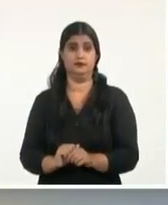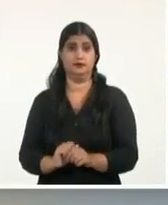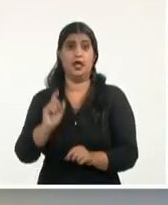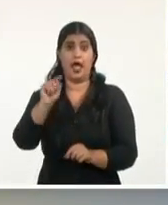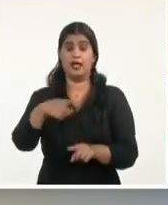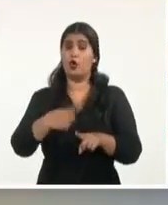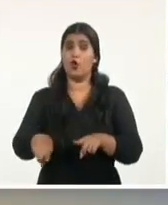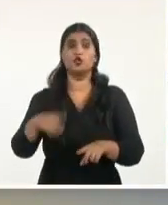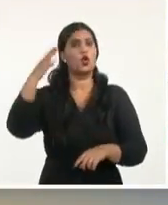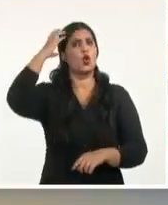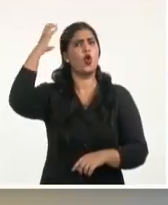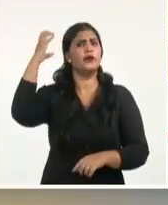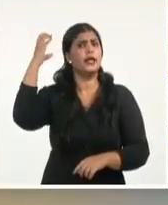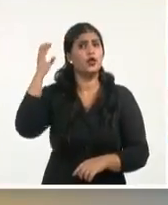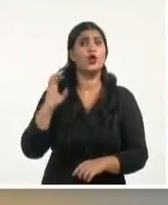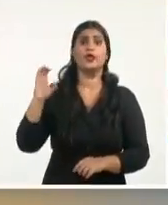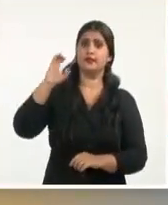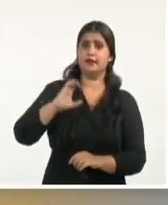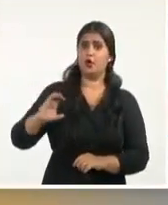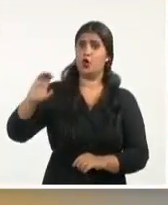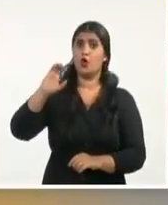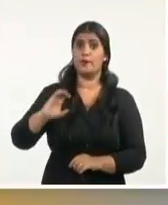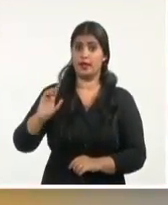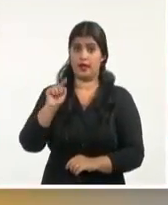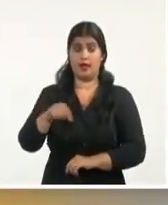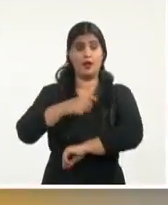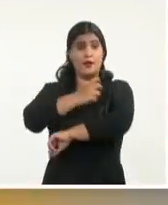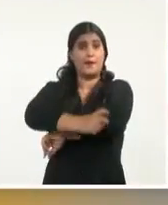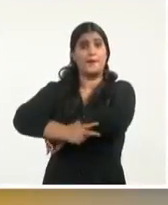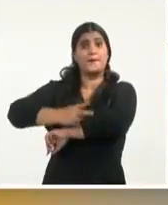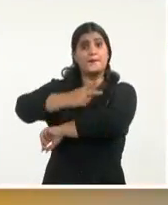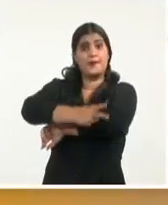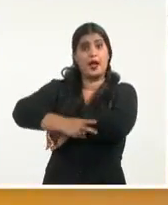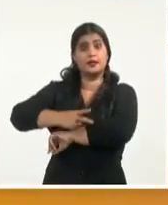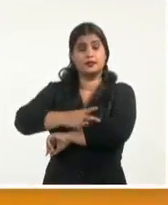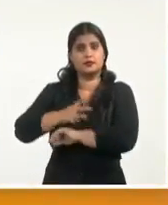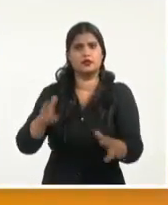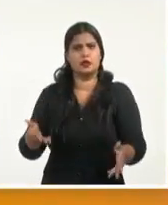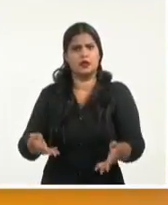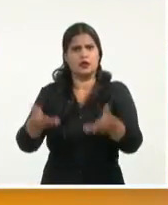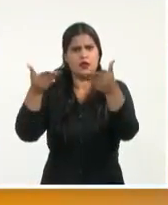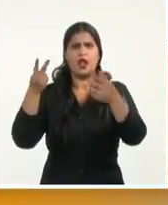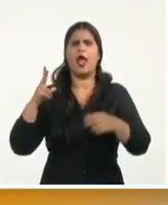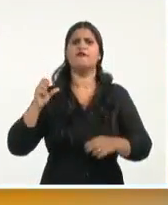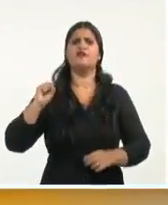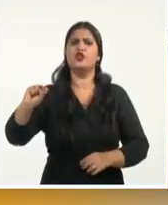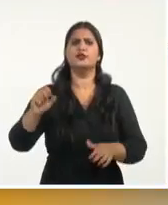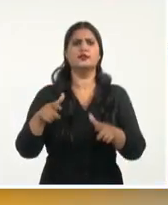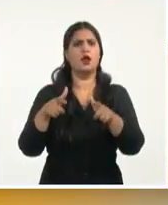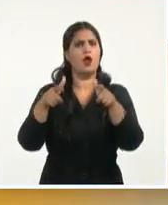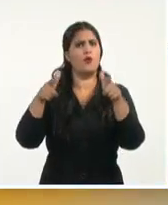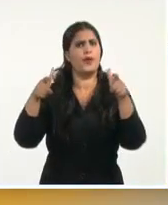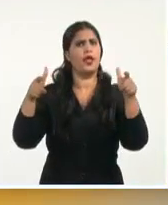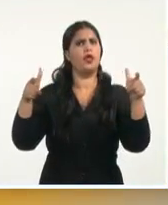doctrina Damasco, se plantea a Colombia esa evolución hacia convertirse en una